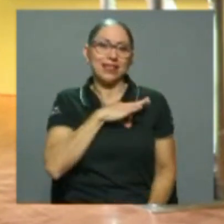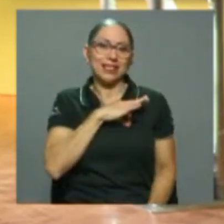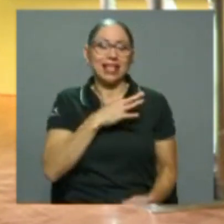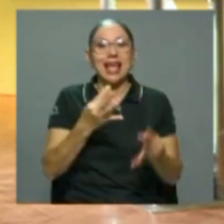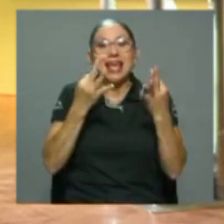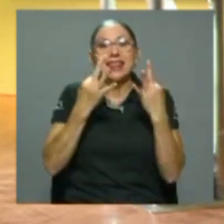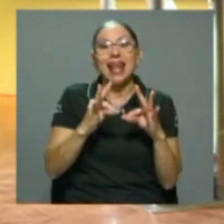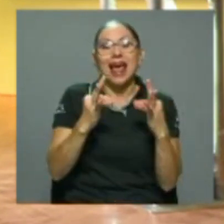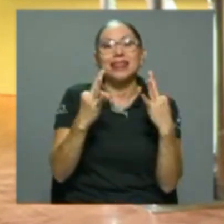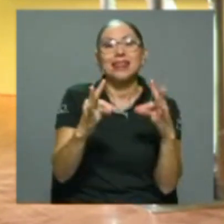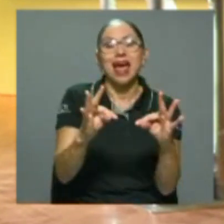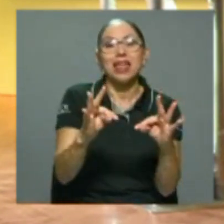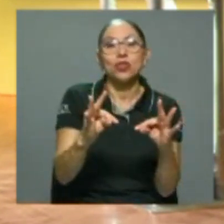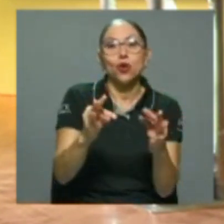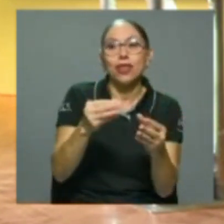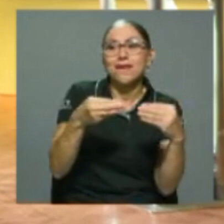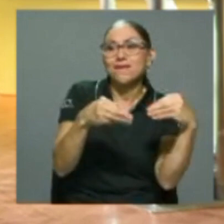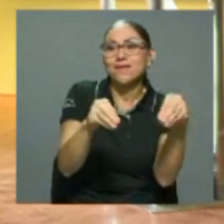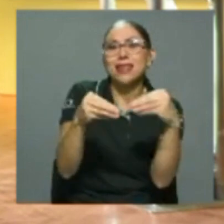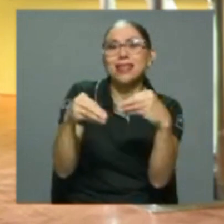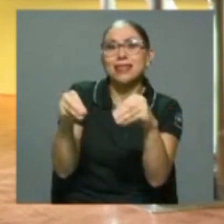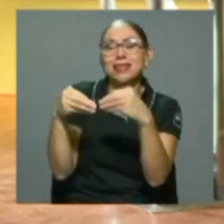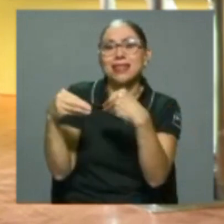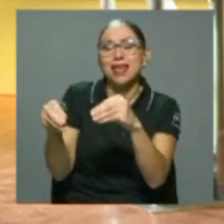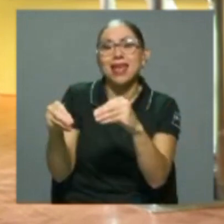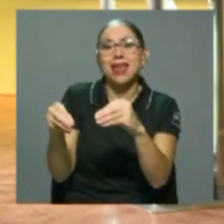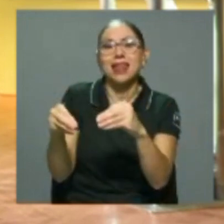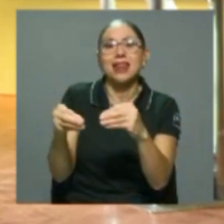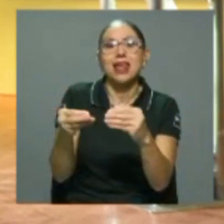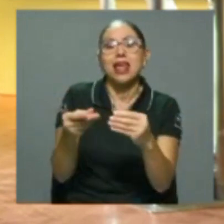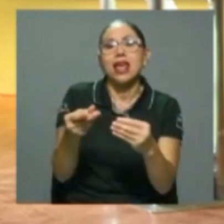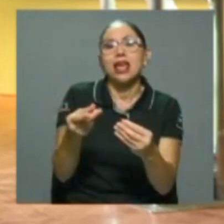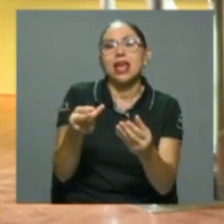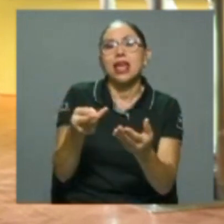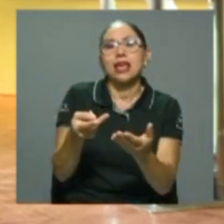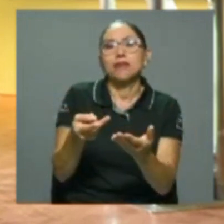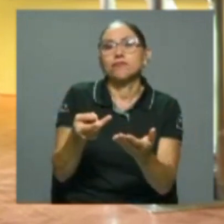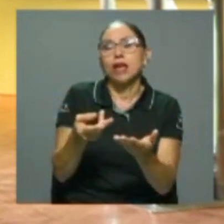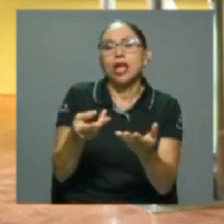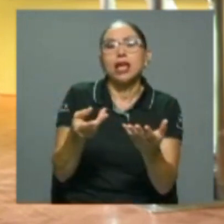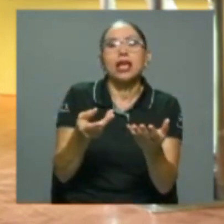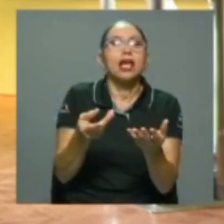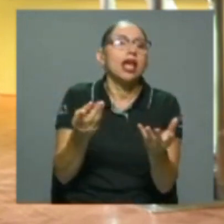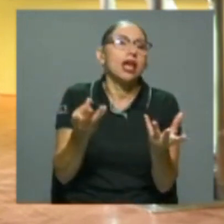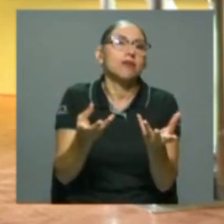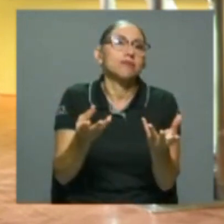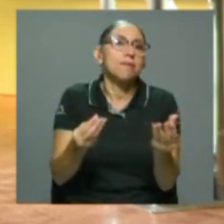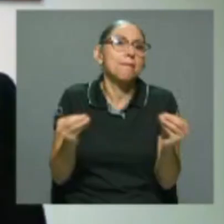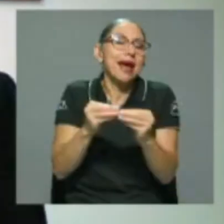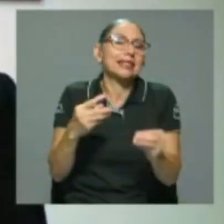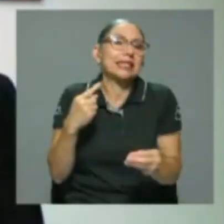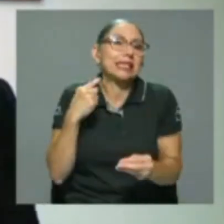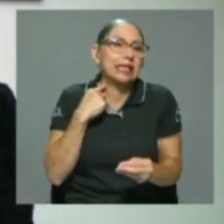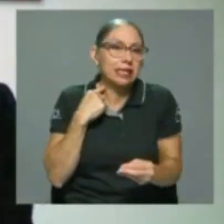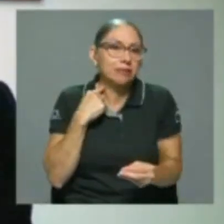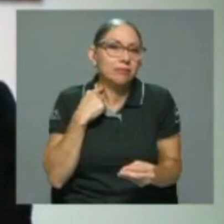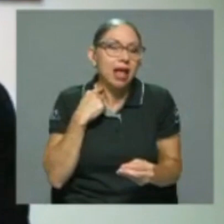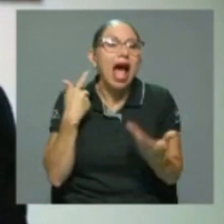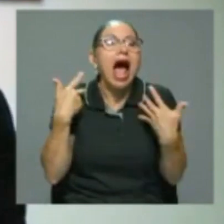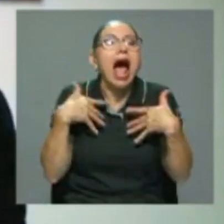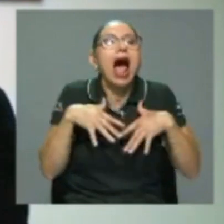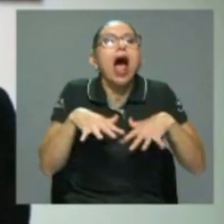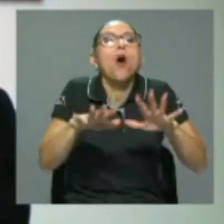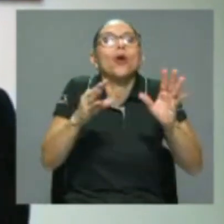modo que venda una menor cantidad, pero que le genere mayores utilidades. Dado que esto